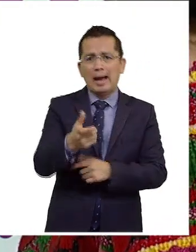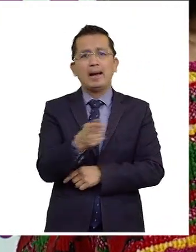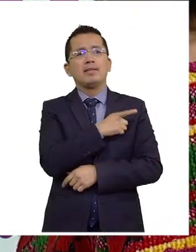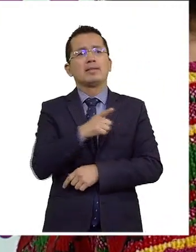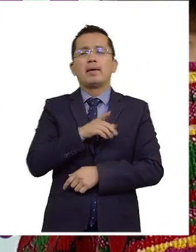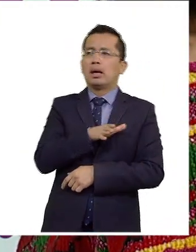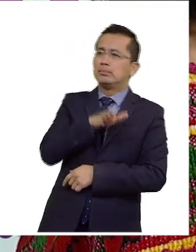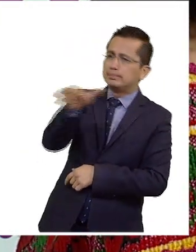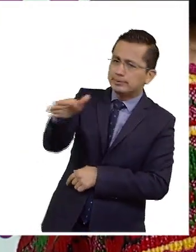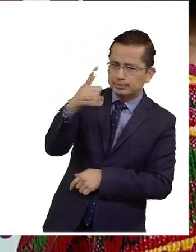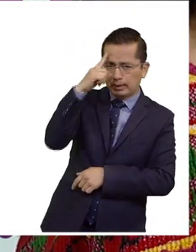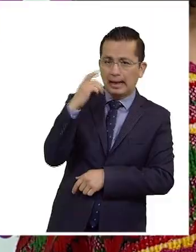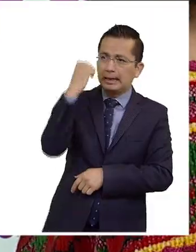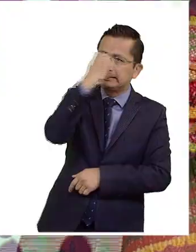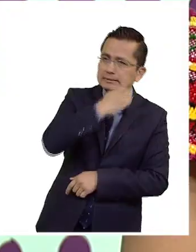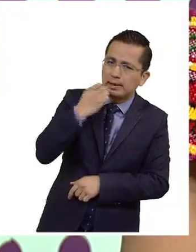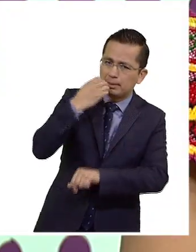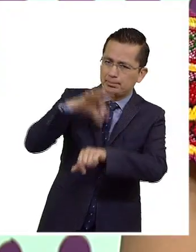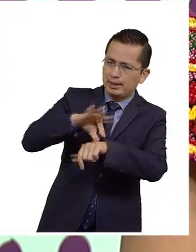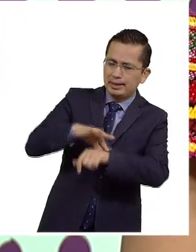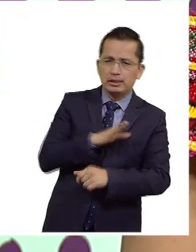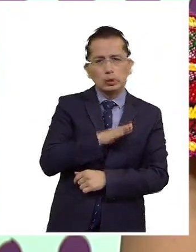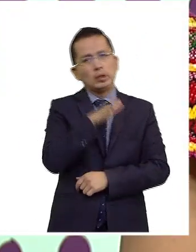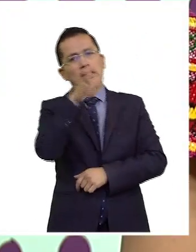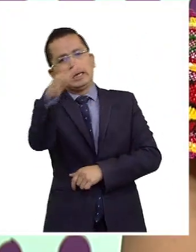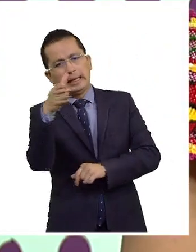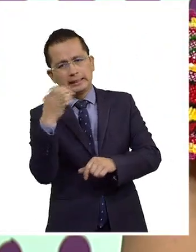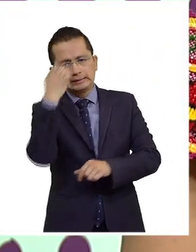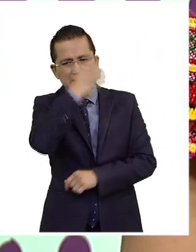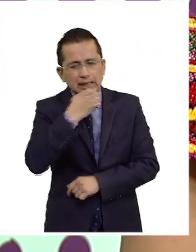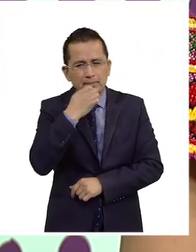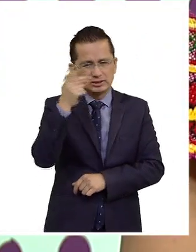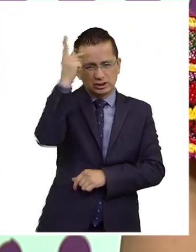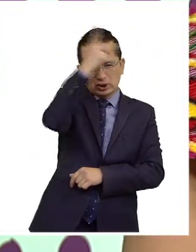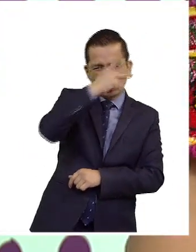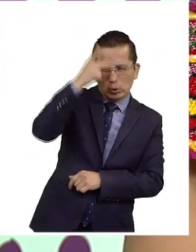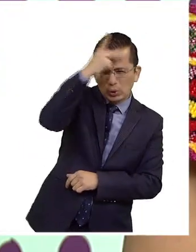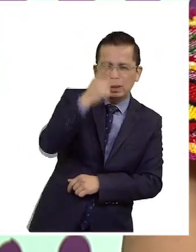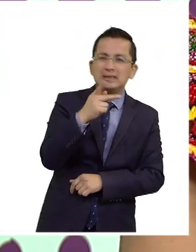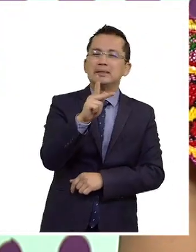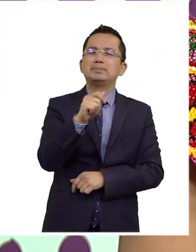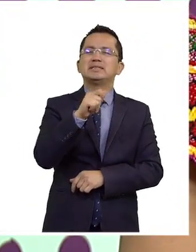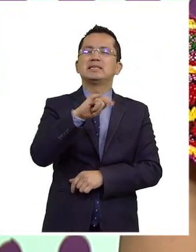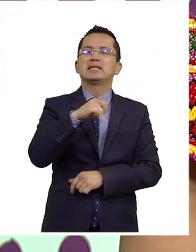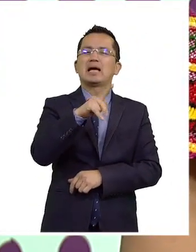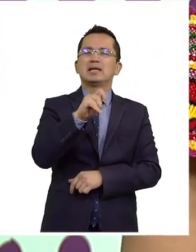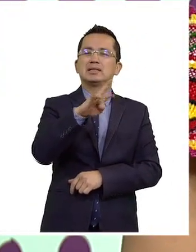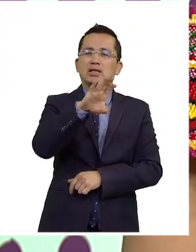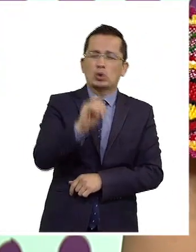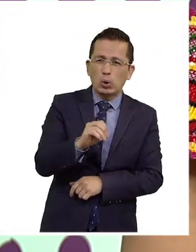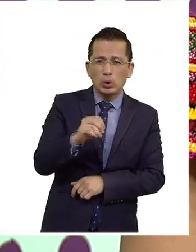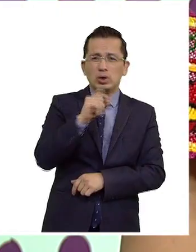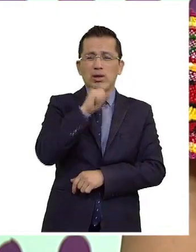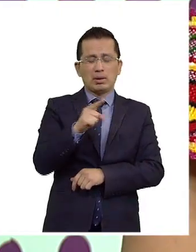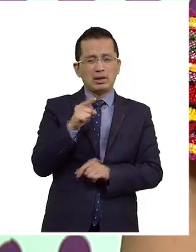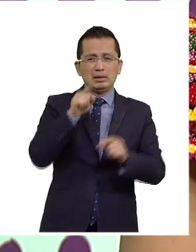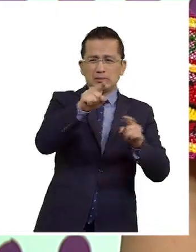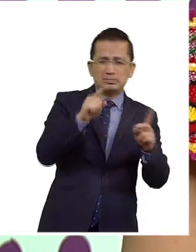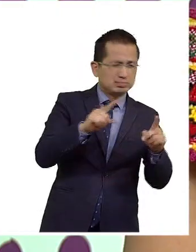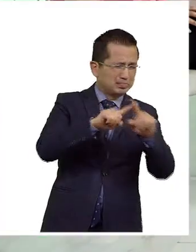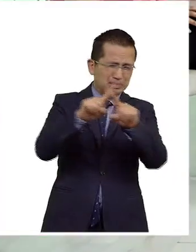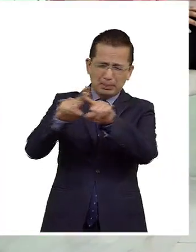dictámenes psiquiátricos y psicológicos de las familias, de los integrantes de la familia. Como si se tratara de una